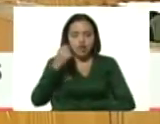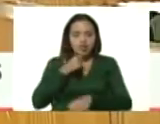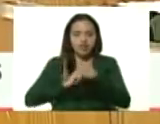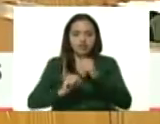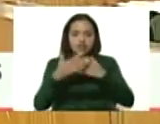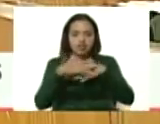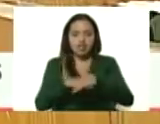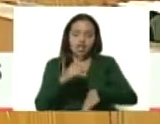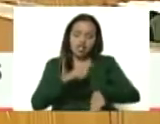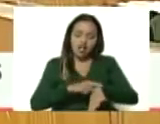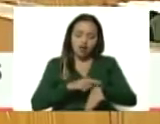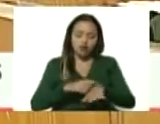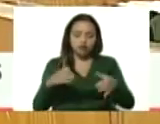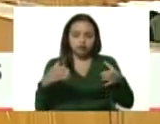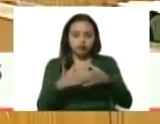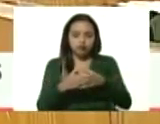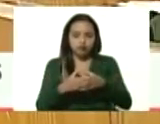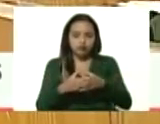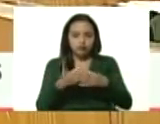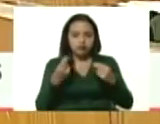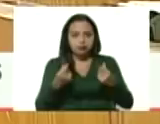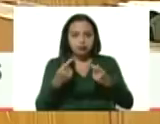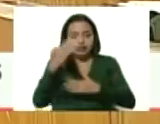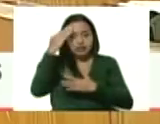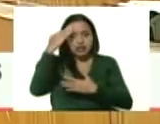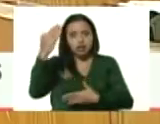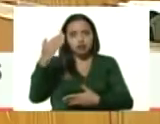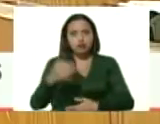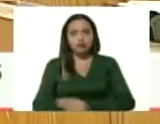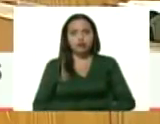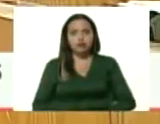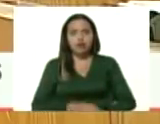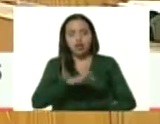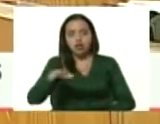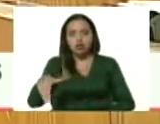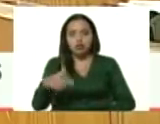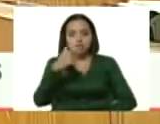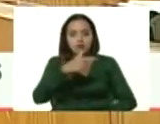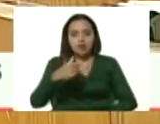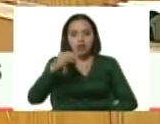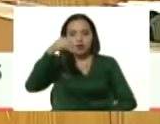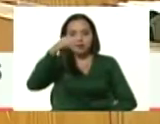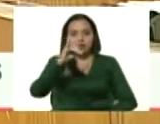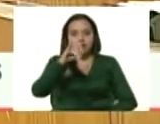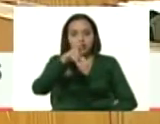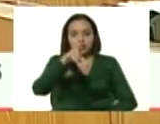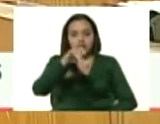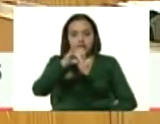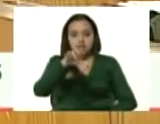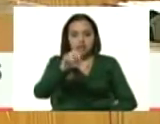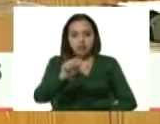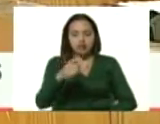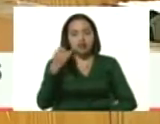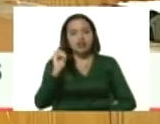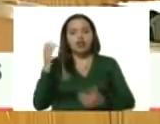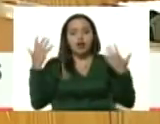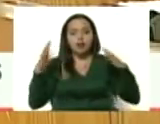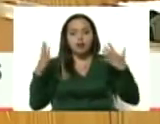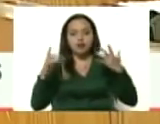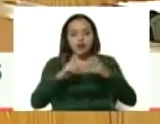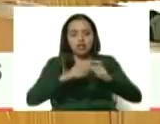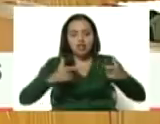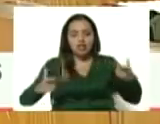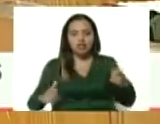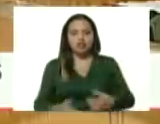esta hora concentrada y pendiente. Mi saludo a todos los milicianos, a todas las milicianas, y pido un aplauso del generalato y